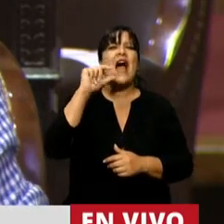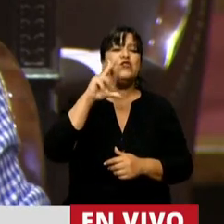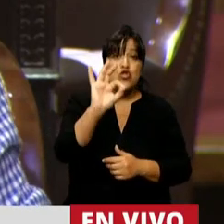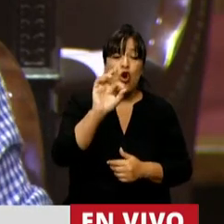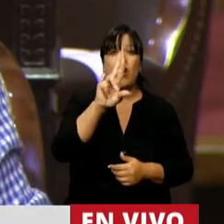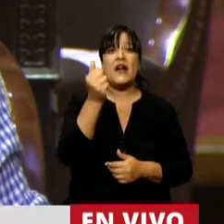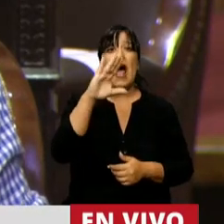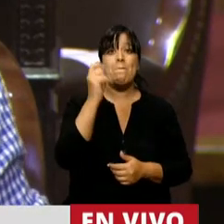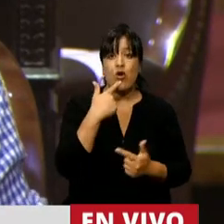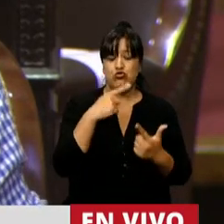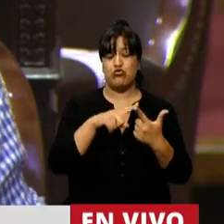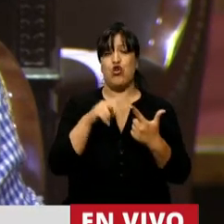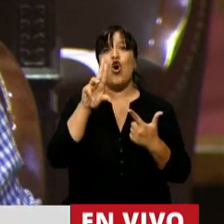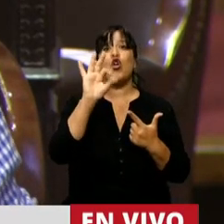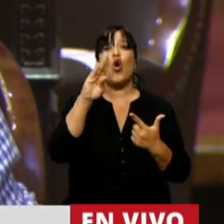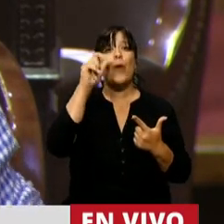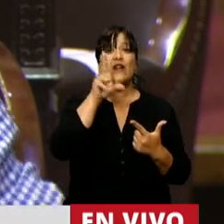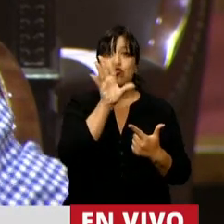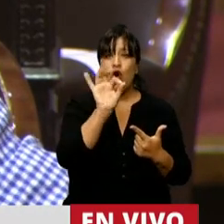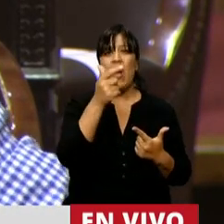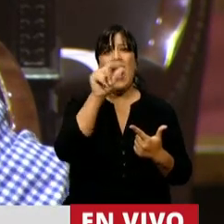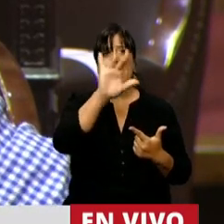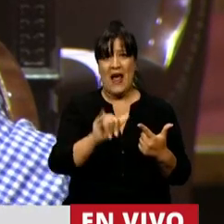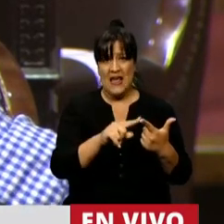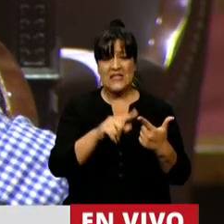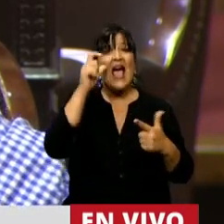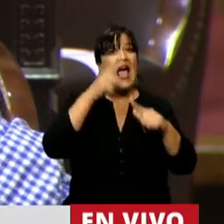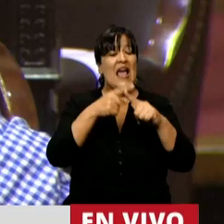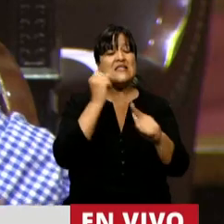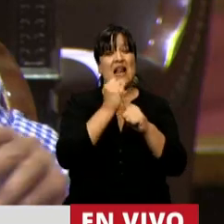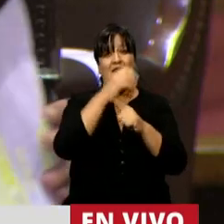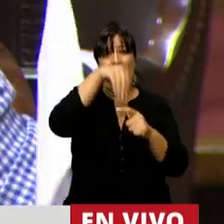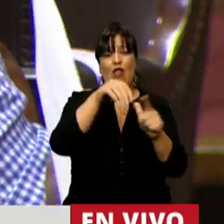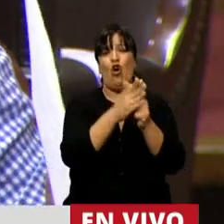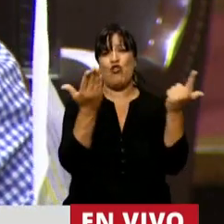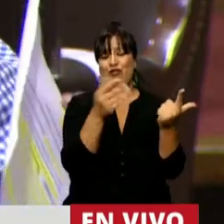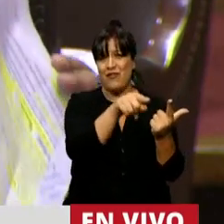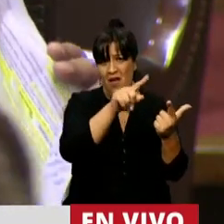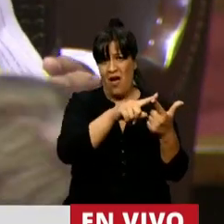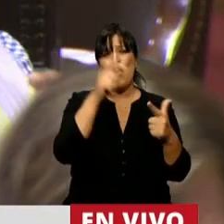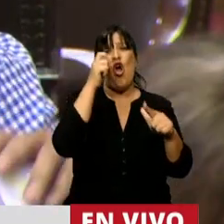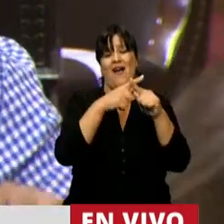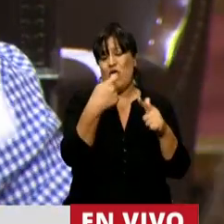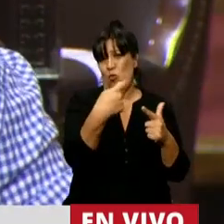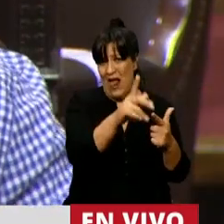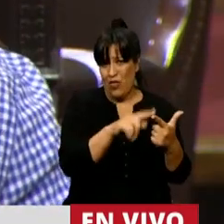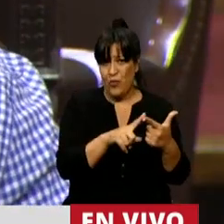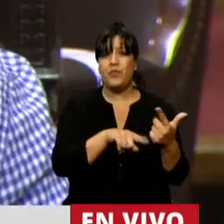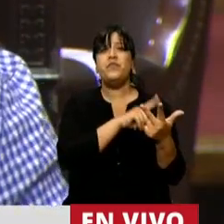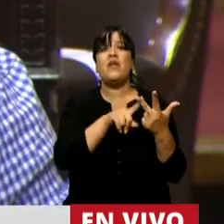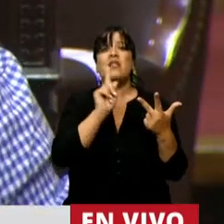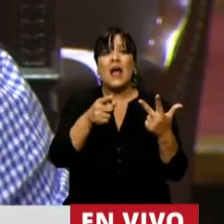Ramos, el compañero Roberto Álvarez, ex trabajador gráfico jubilado. Y también quiero